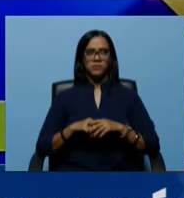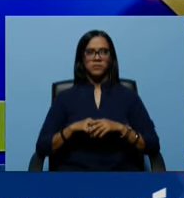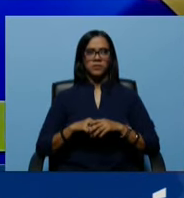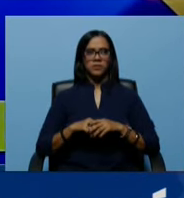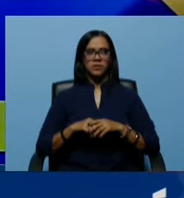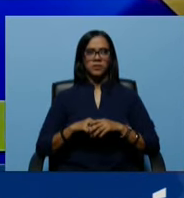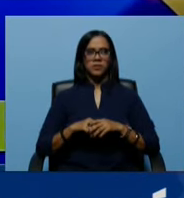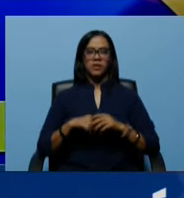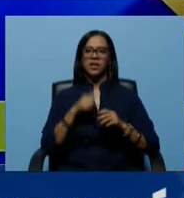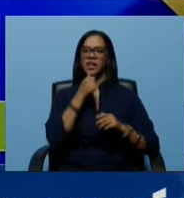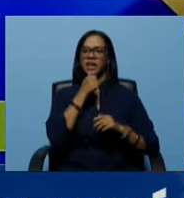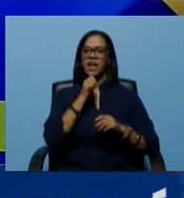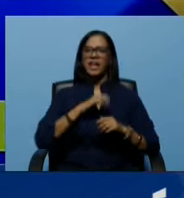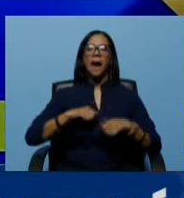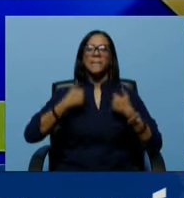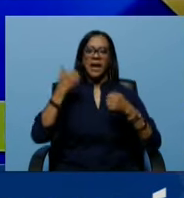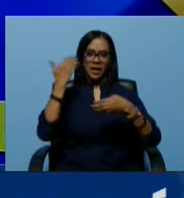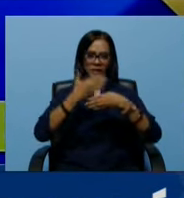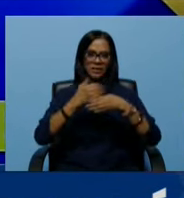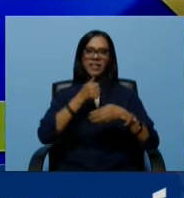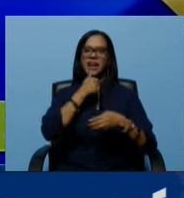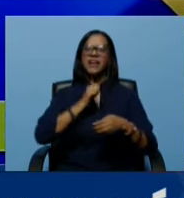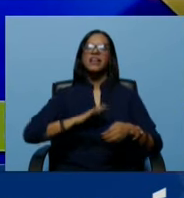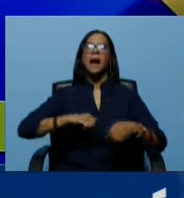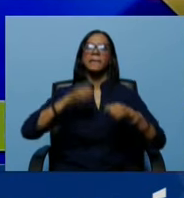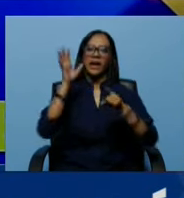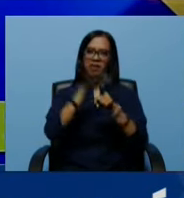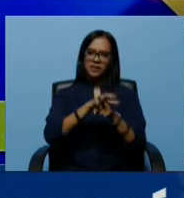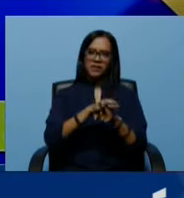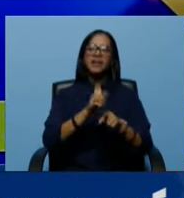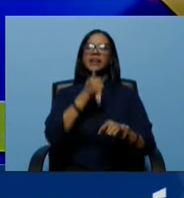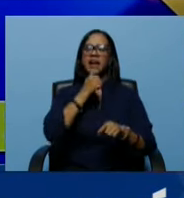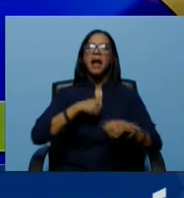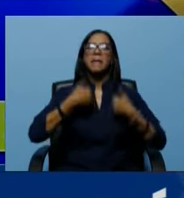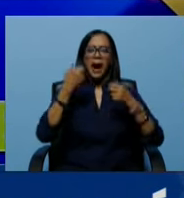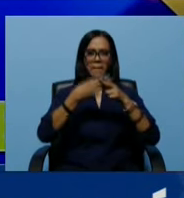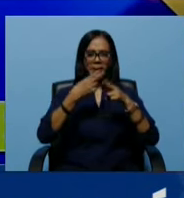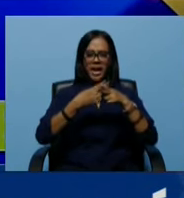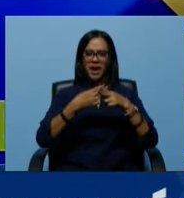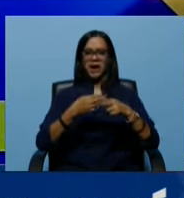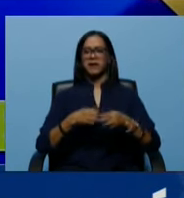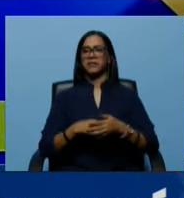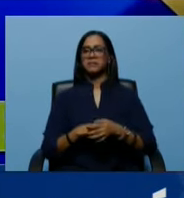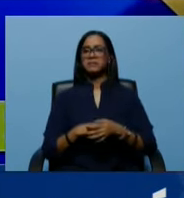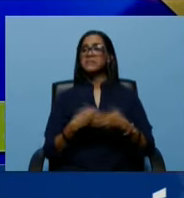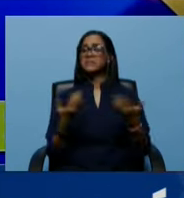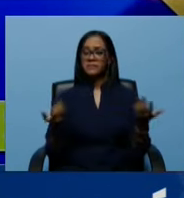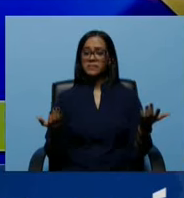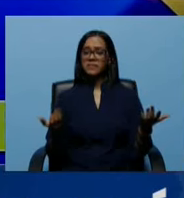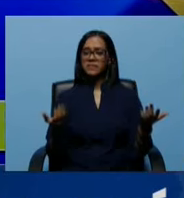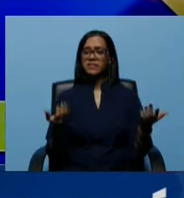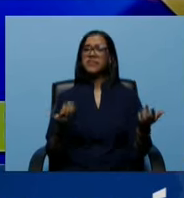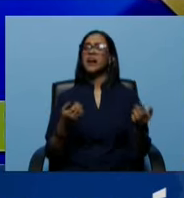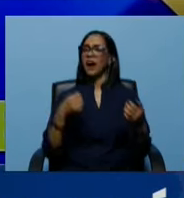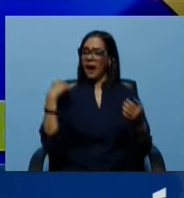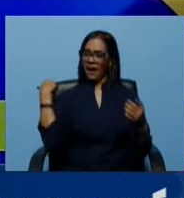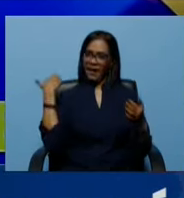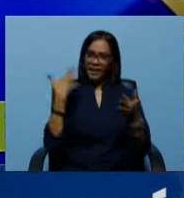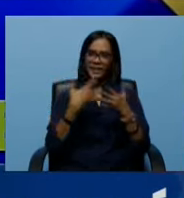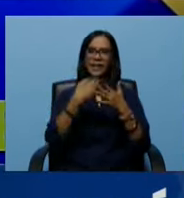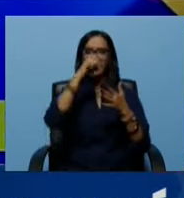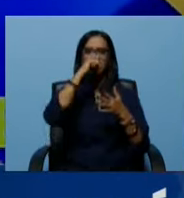¿Quién está más coaccionado? ¿Quién está más perseguido? ¿Quién ha sido más amenazado? A lo largo de décadas, inclusive de